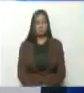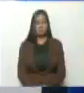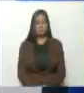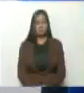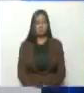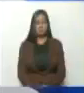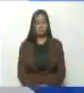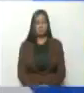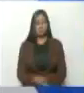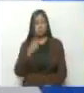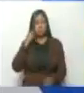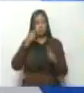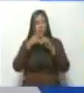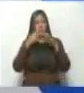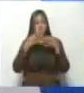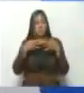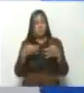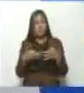criollamente hablando, ¿no?